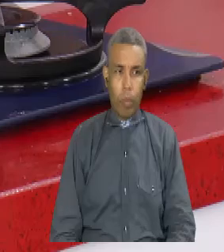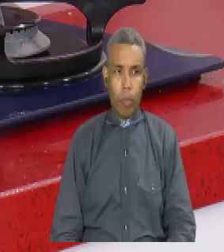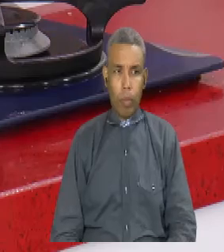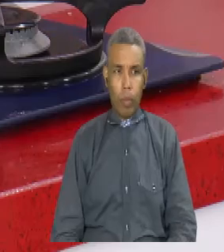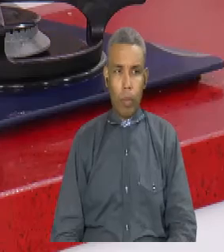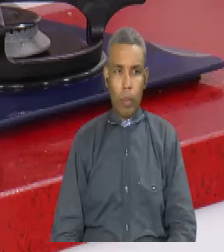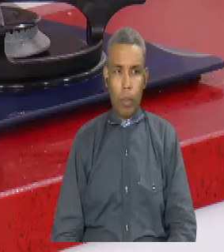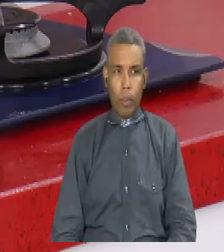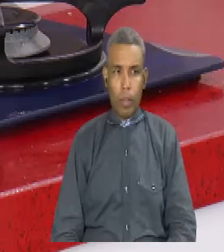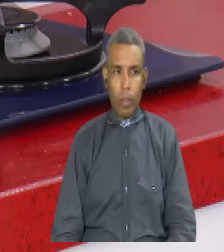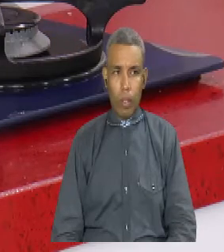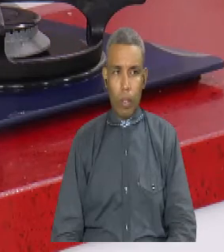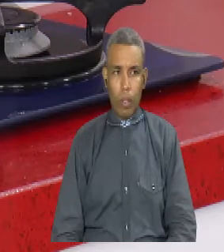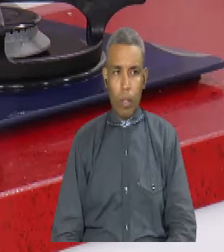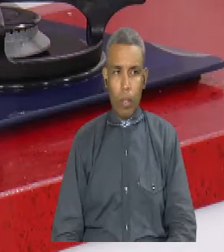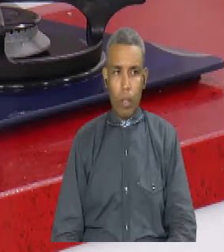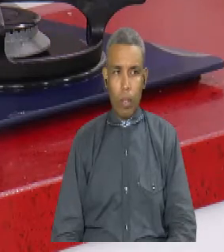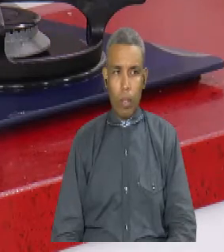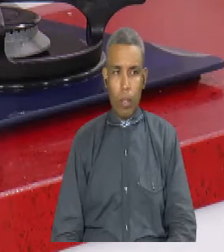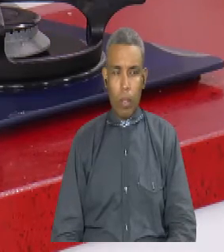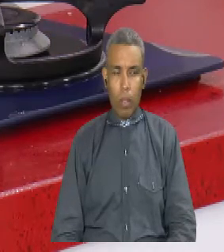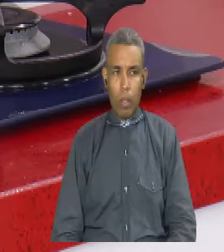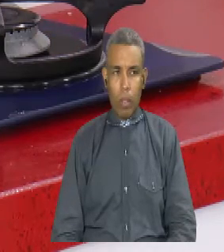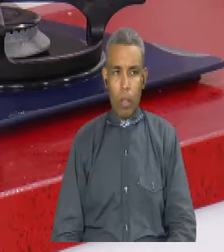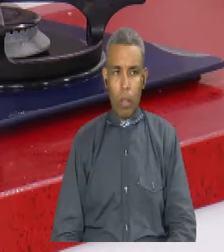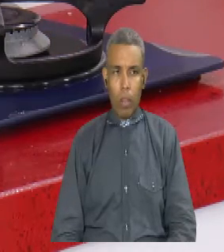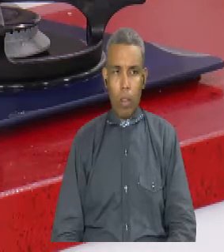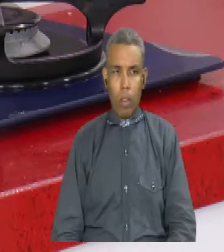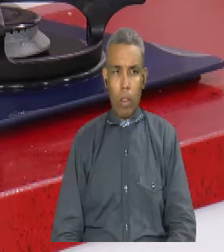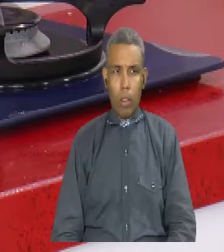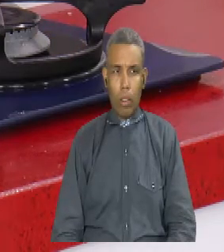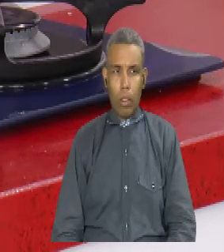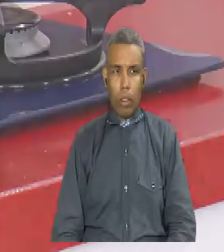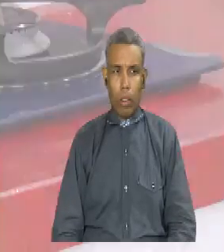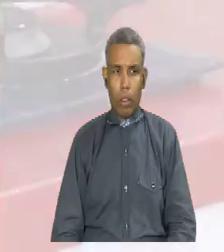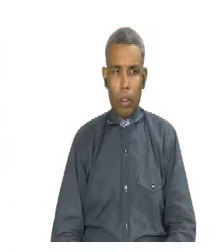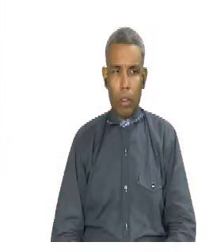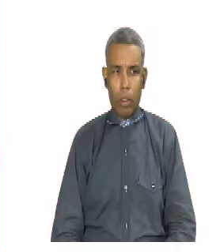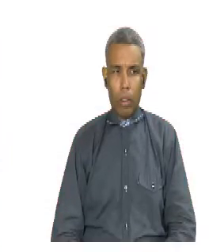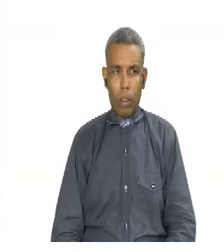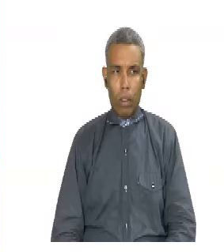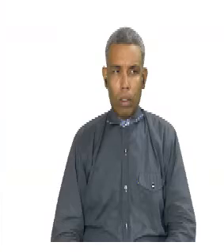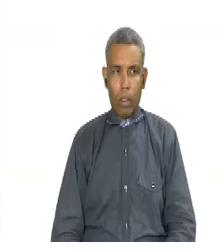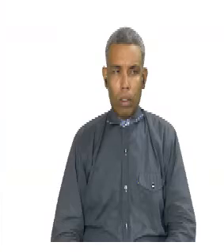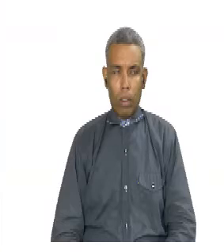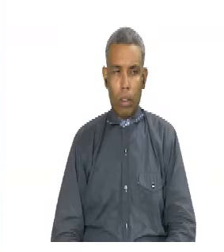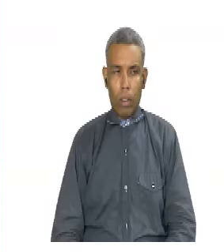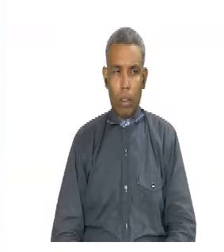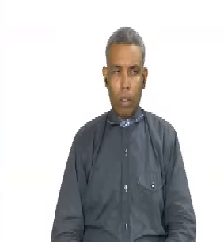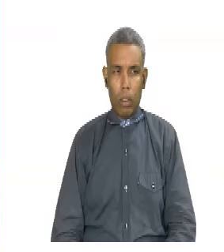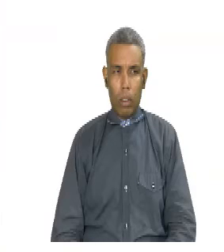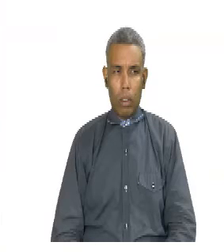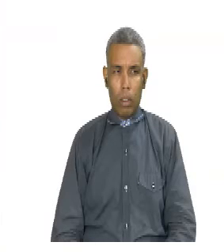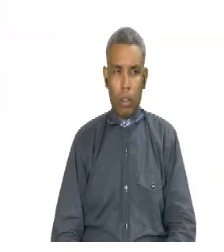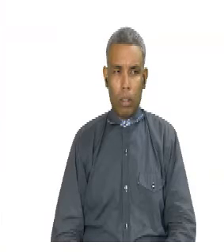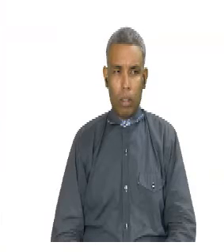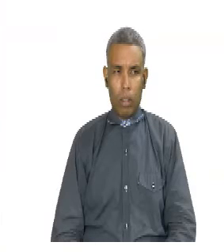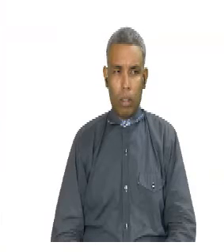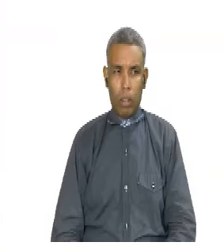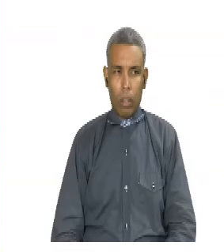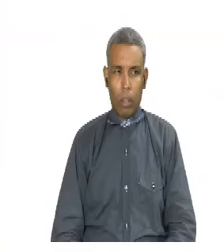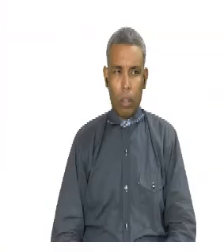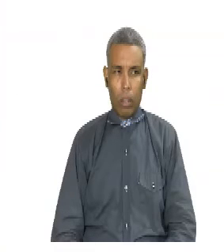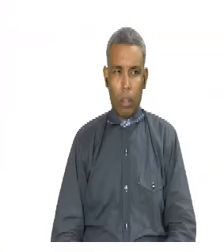de 8 a 3 de la tarde ya la unidad móvil de Uduba va a estar... en